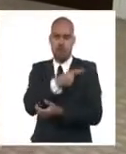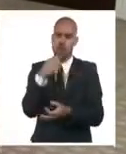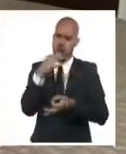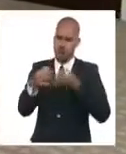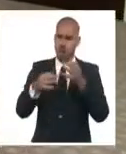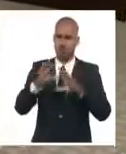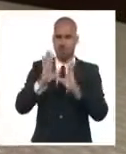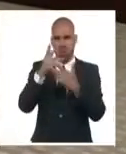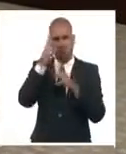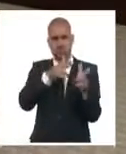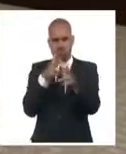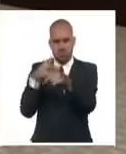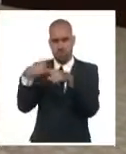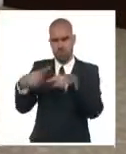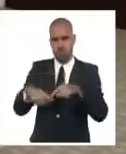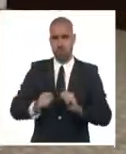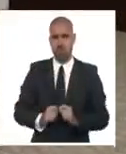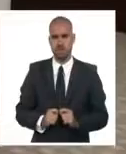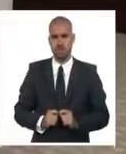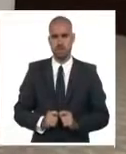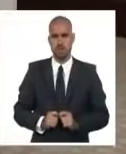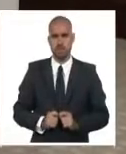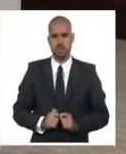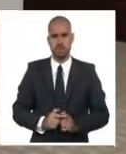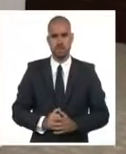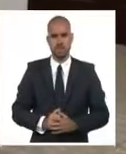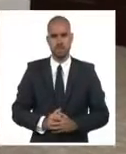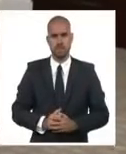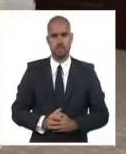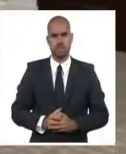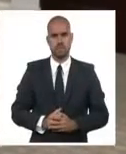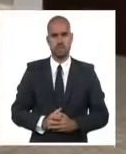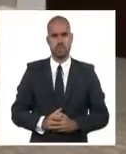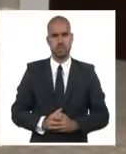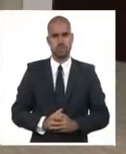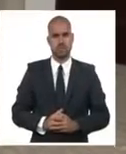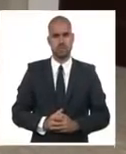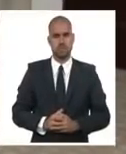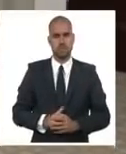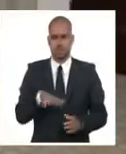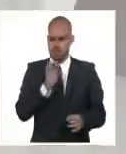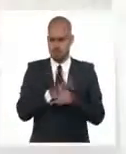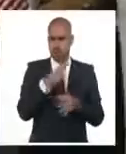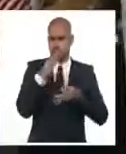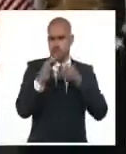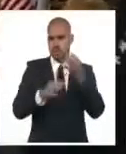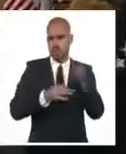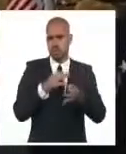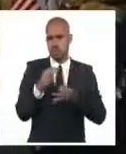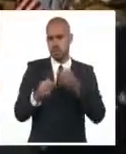Sus primeras palabras describieron lo que representa esta tragedia en particular para su país.